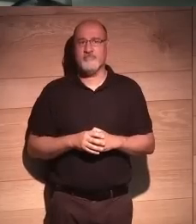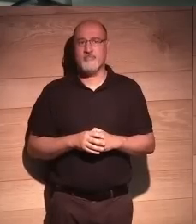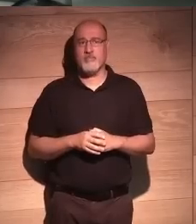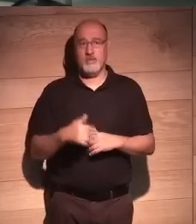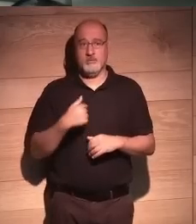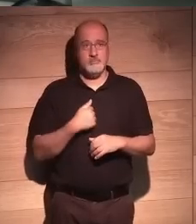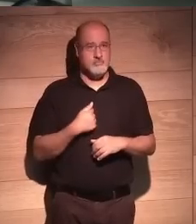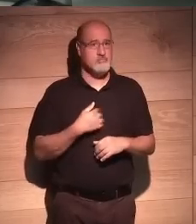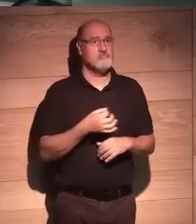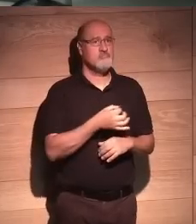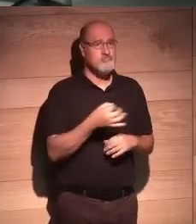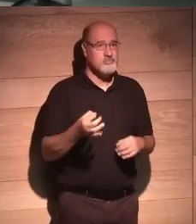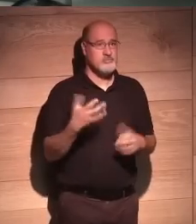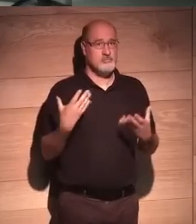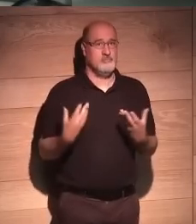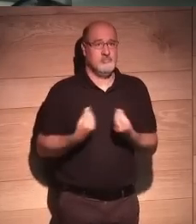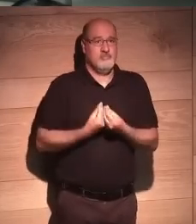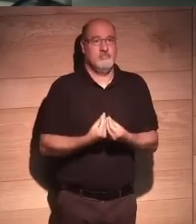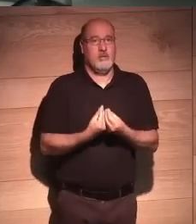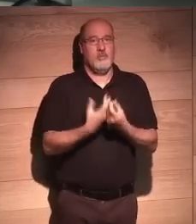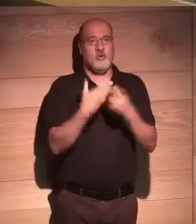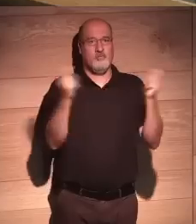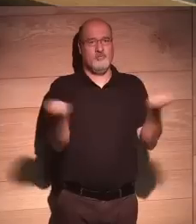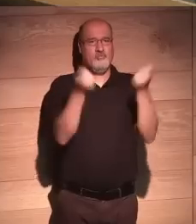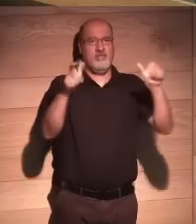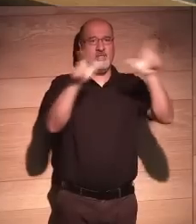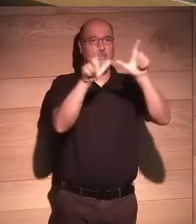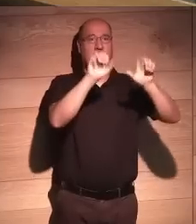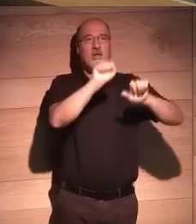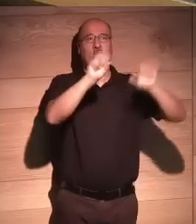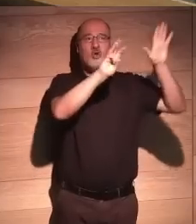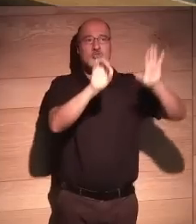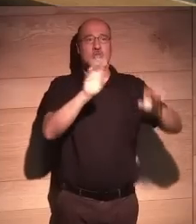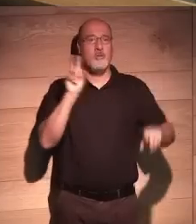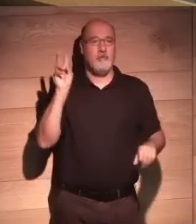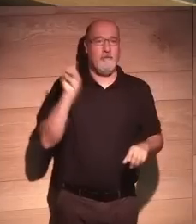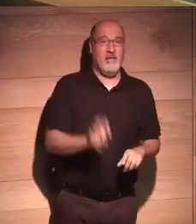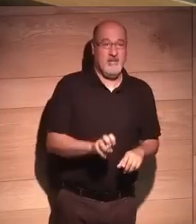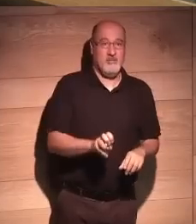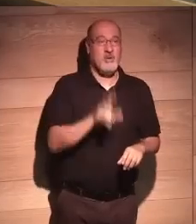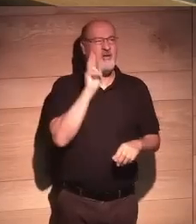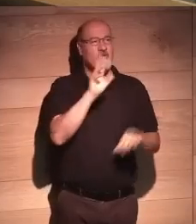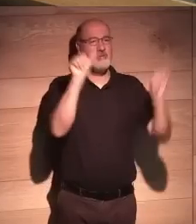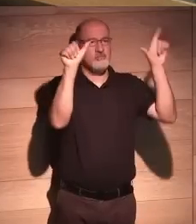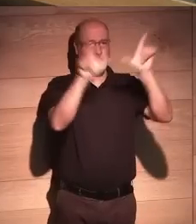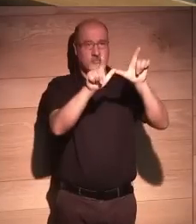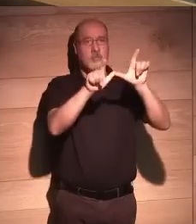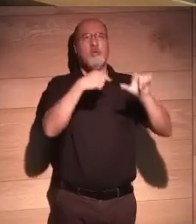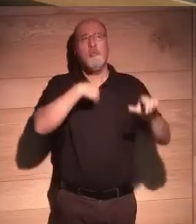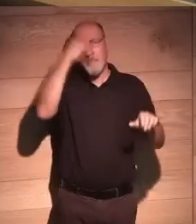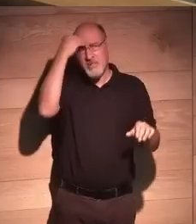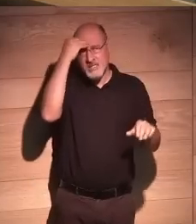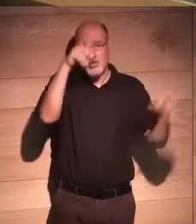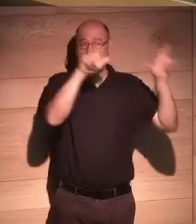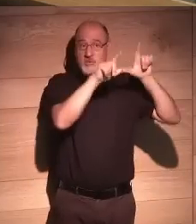Yo efectivamente he venido con el señuelo ese de la tele de los 80 y yo sí que creo que era una televisión mejor. La